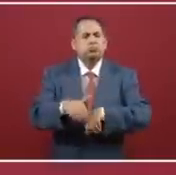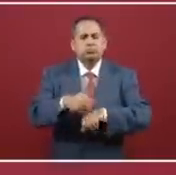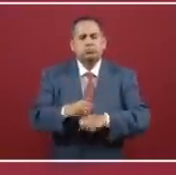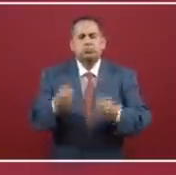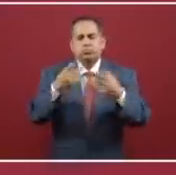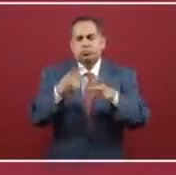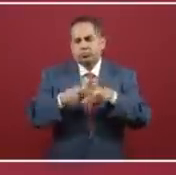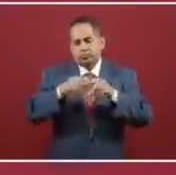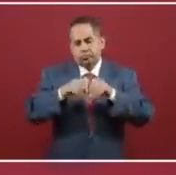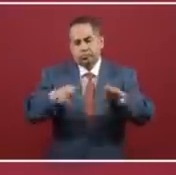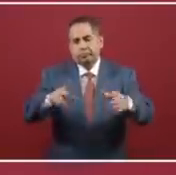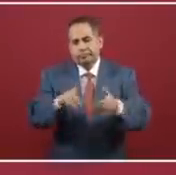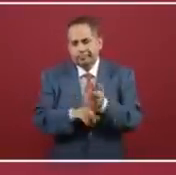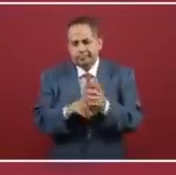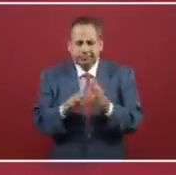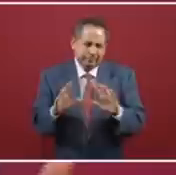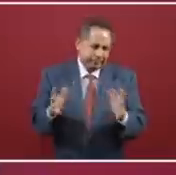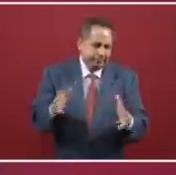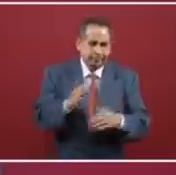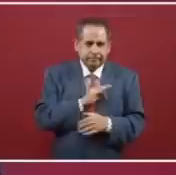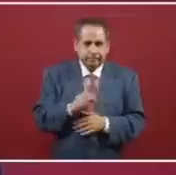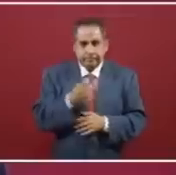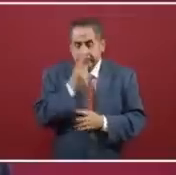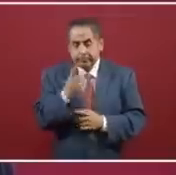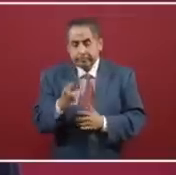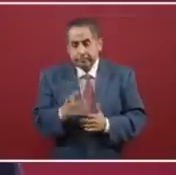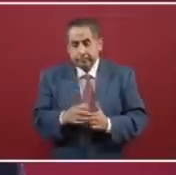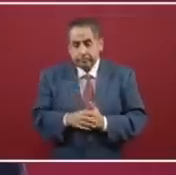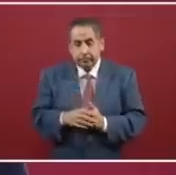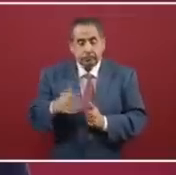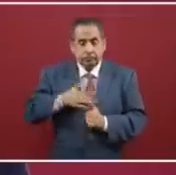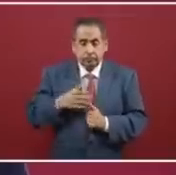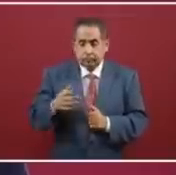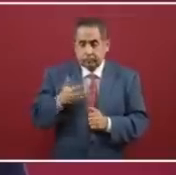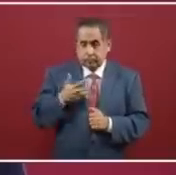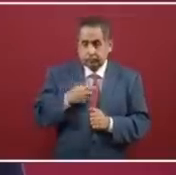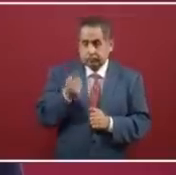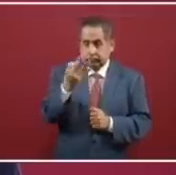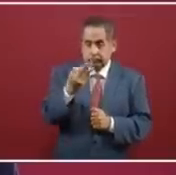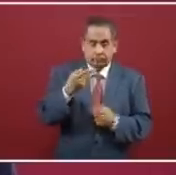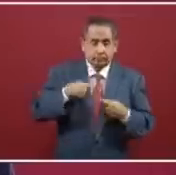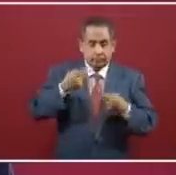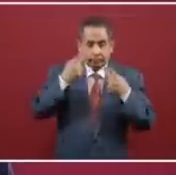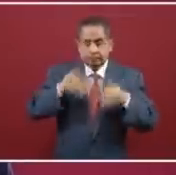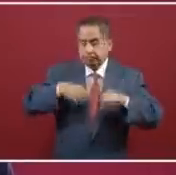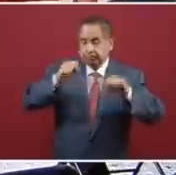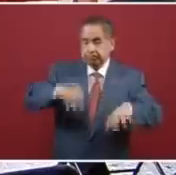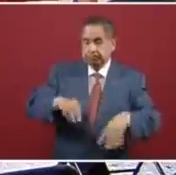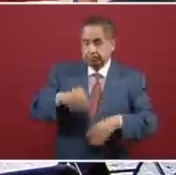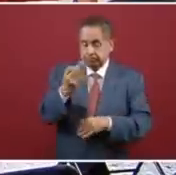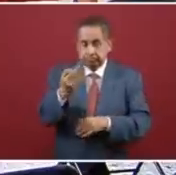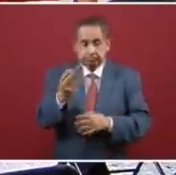promedios pero pero en general lo que le puedo decir es que yo tuve tres que me renunciaron